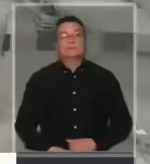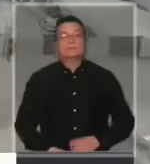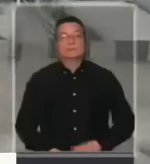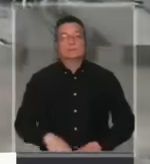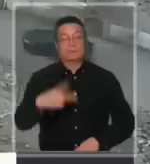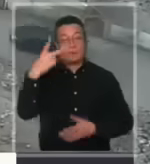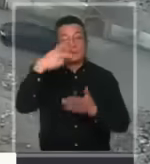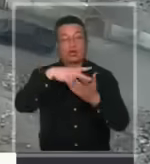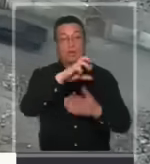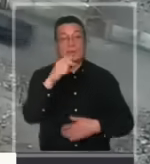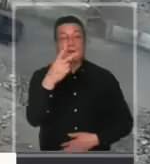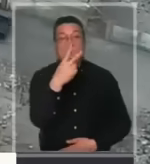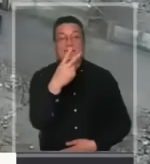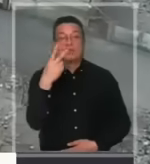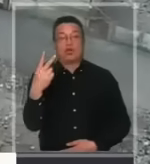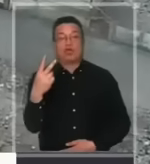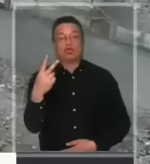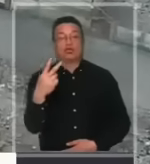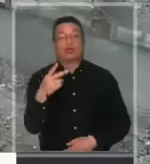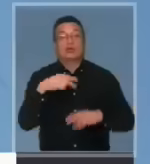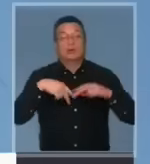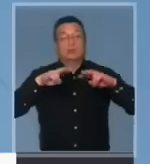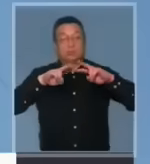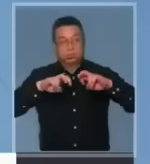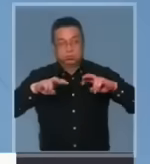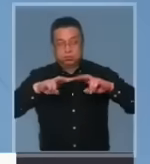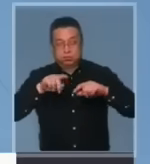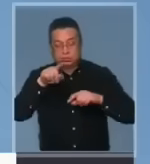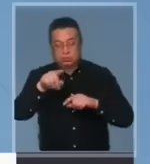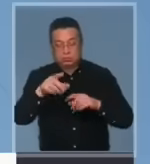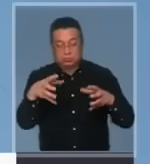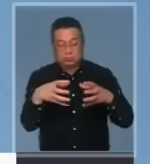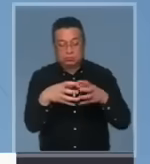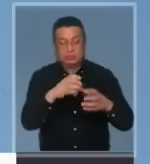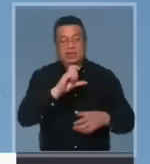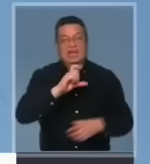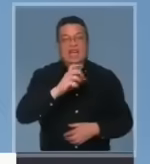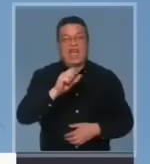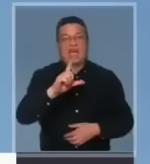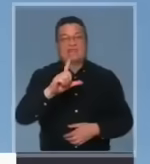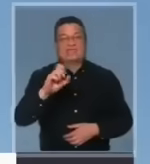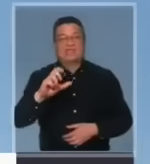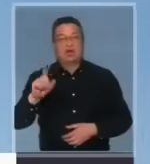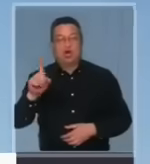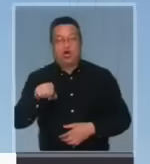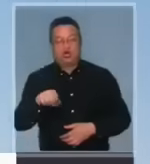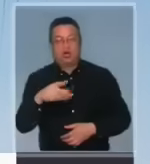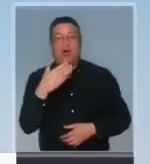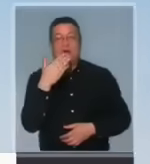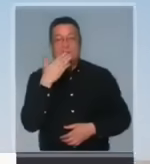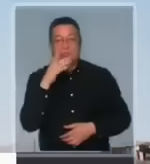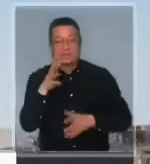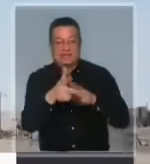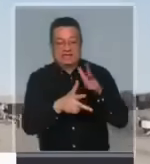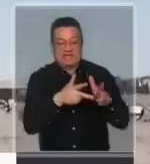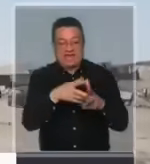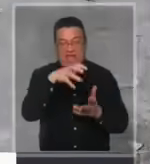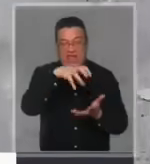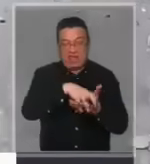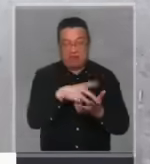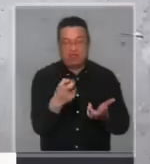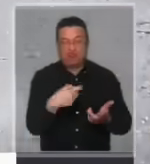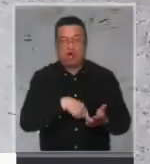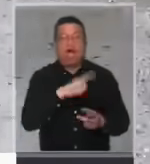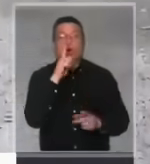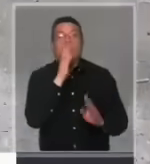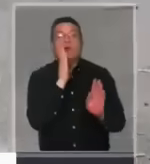Año 2022. En medio de la investigación contra el clan de los Gallegos, brazo armado de El Tren de Aragua, había un informante